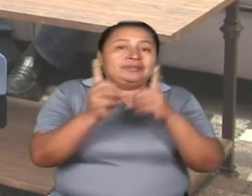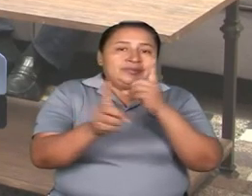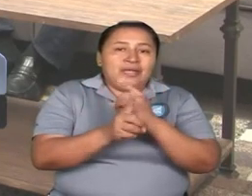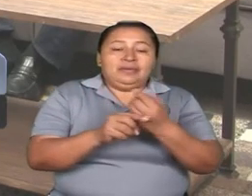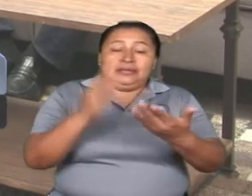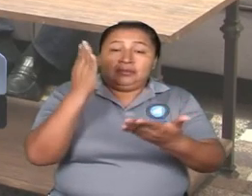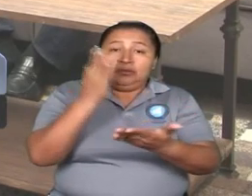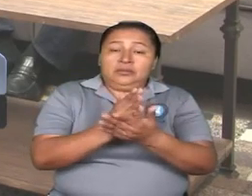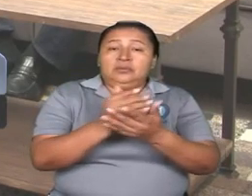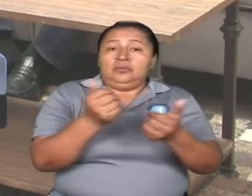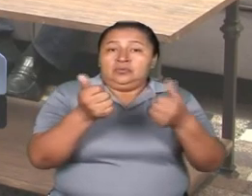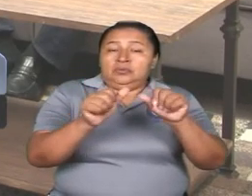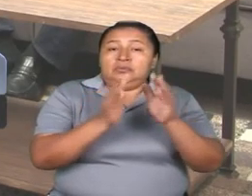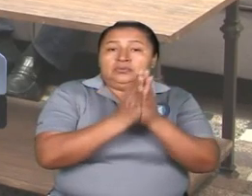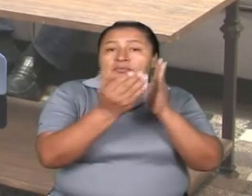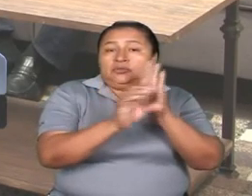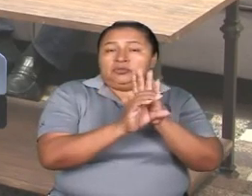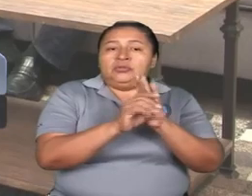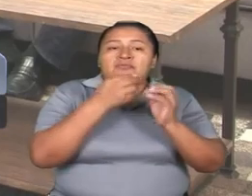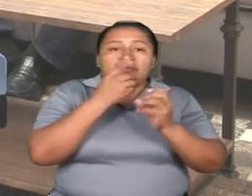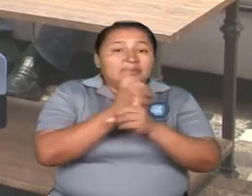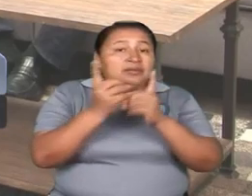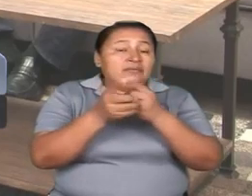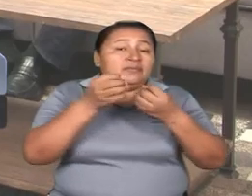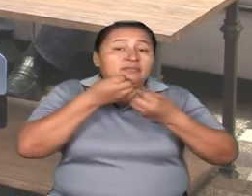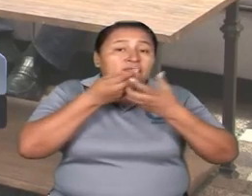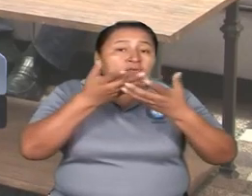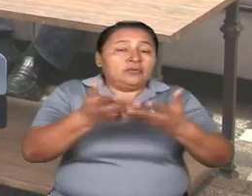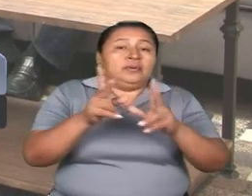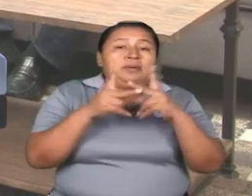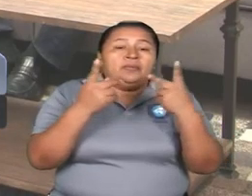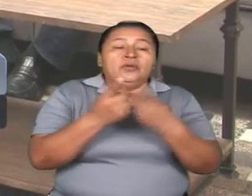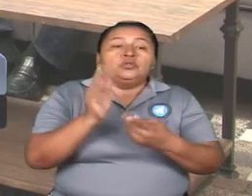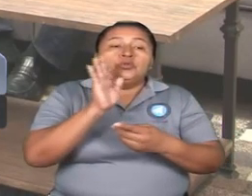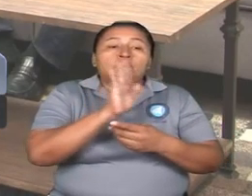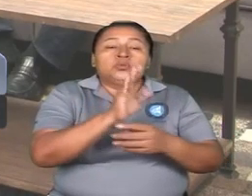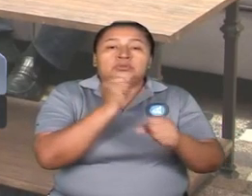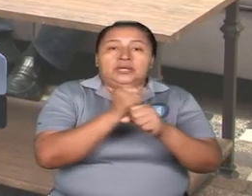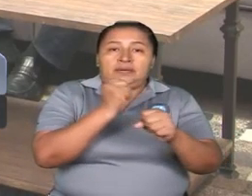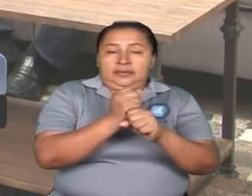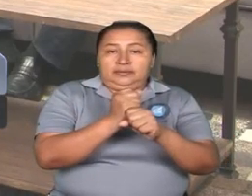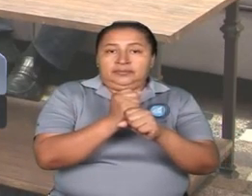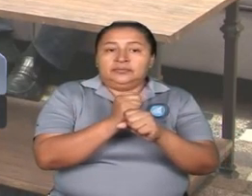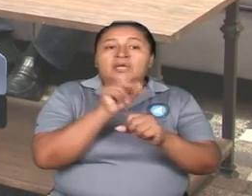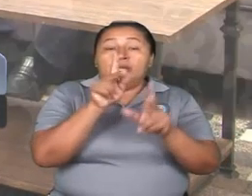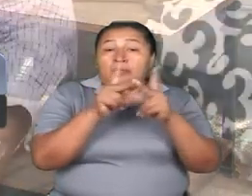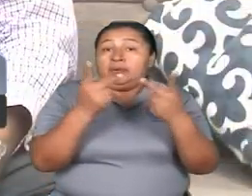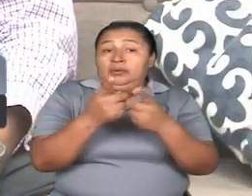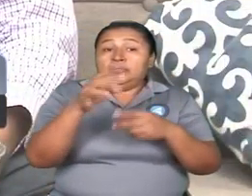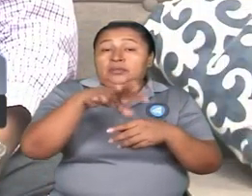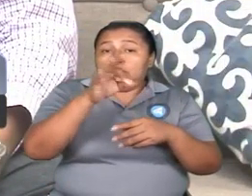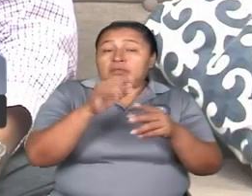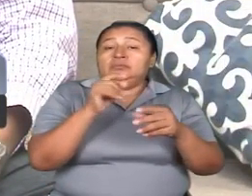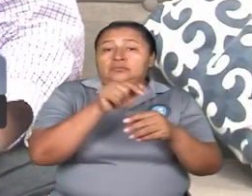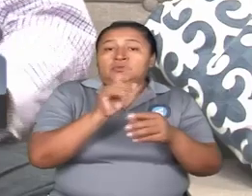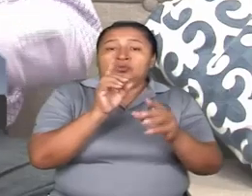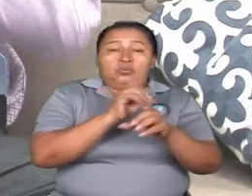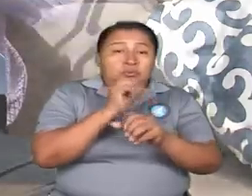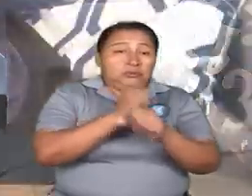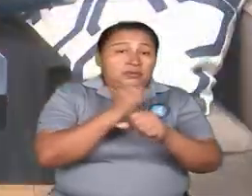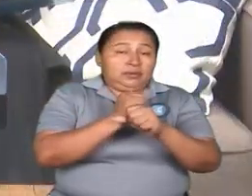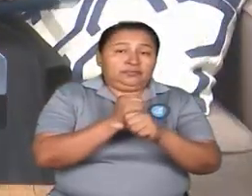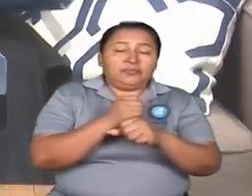mandato constitucional de informar al pueblo de su trabajo legislativo. El pueblo que lo eligió. Y el pueblo que lo eligió. Precisamente dentro de ese